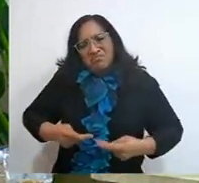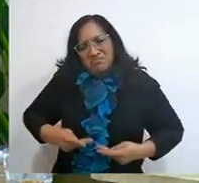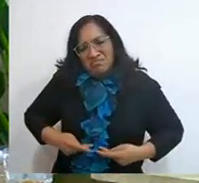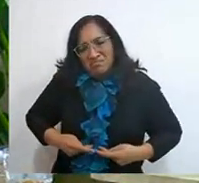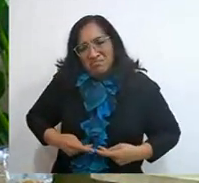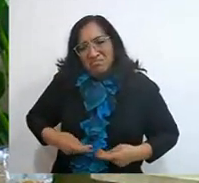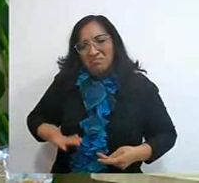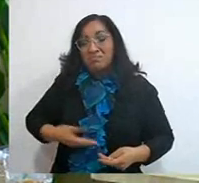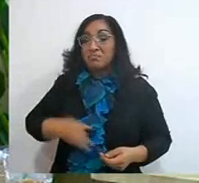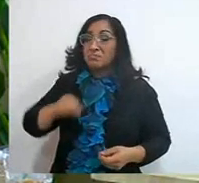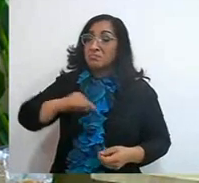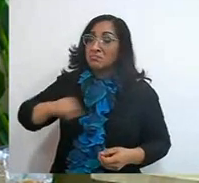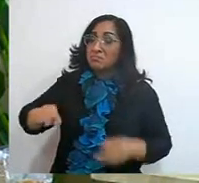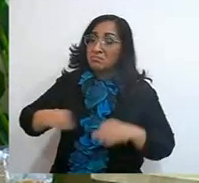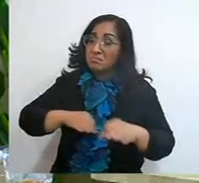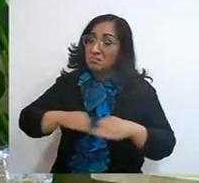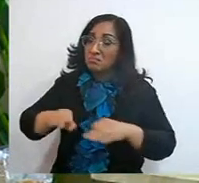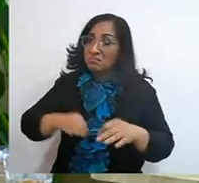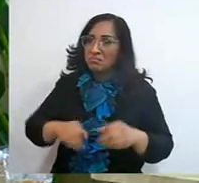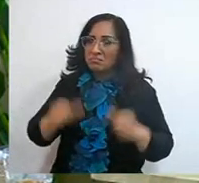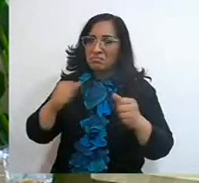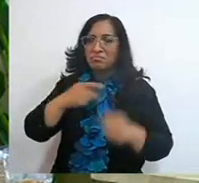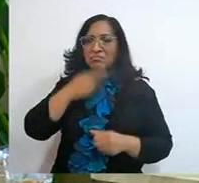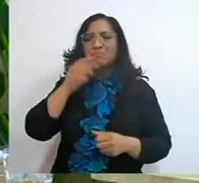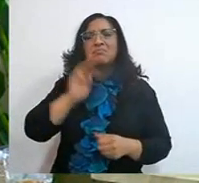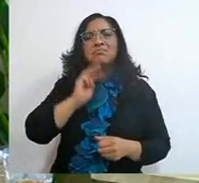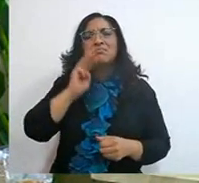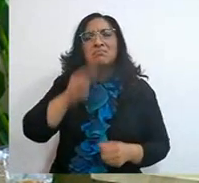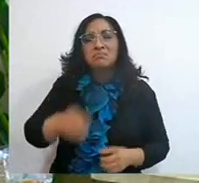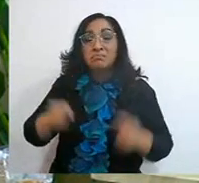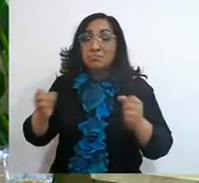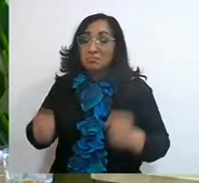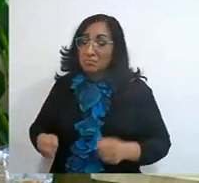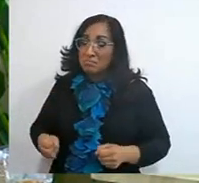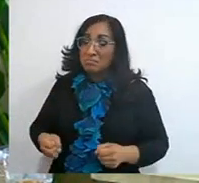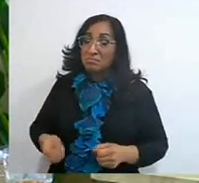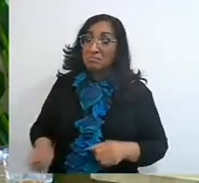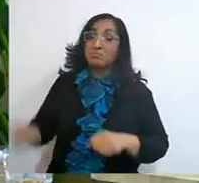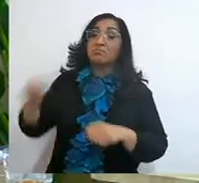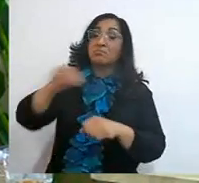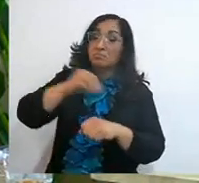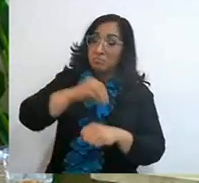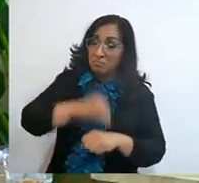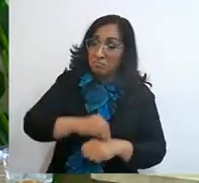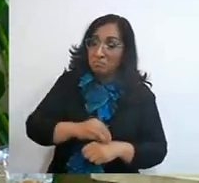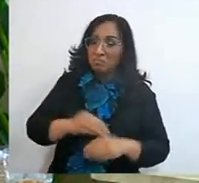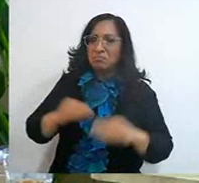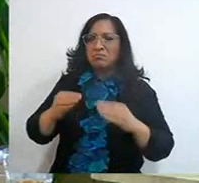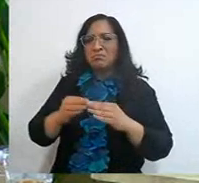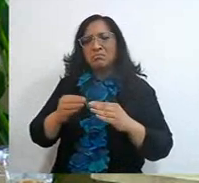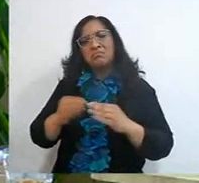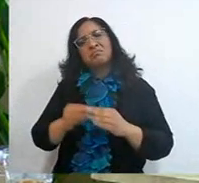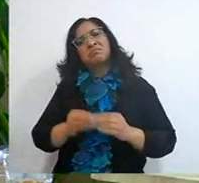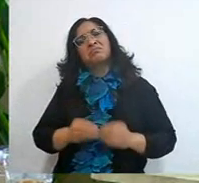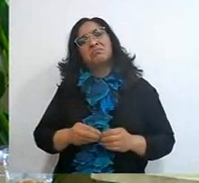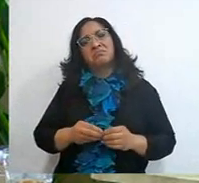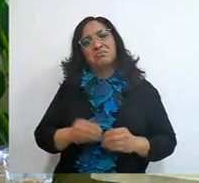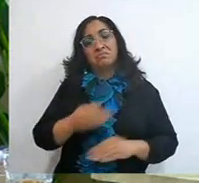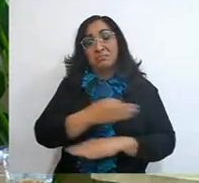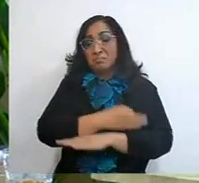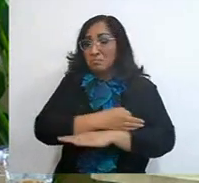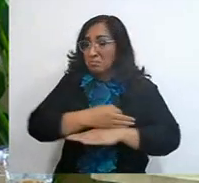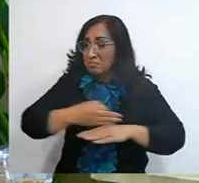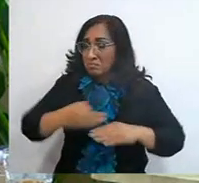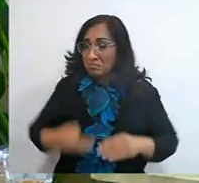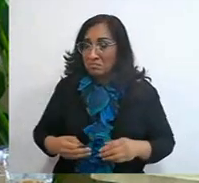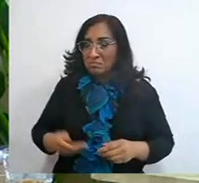falta de trabajo, de la maldición, Señor, que se ha movido, que tú has dejado que caiga sobre